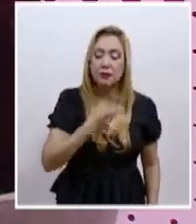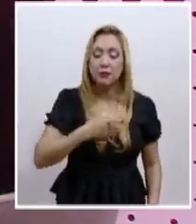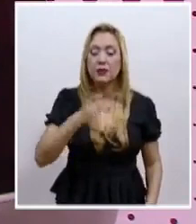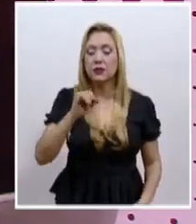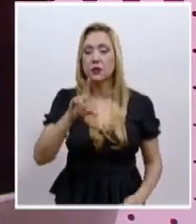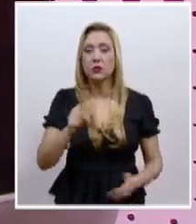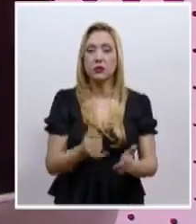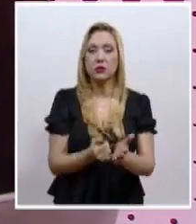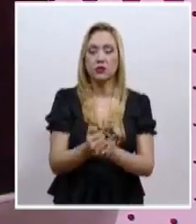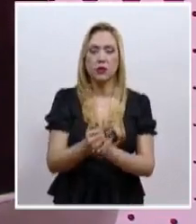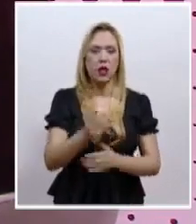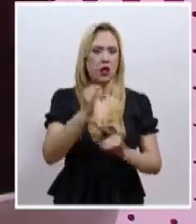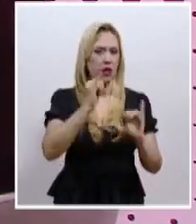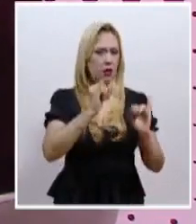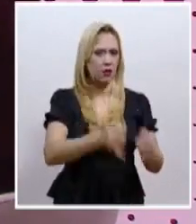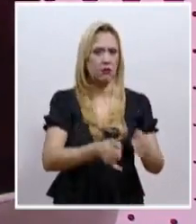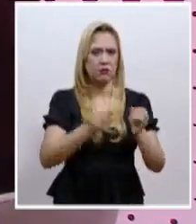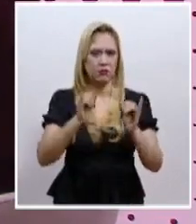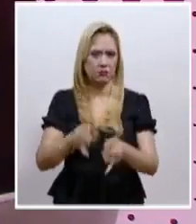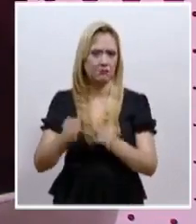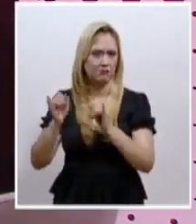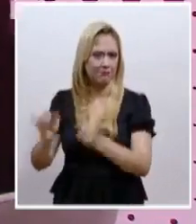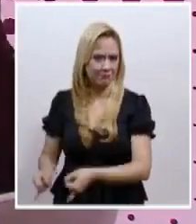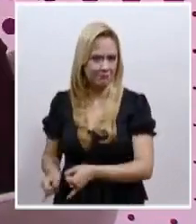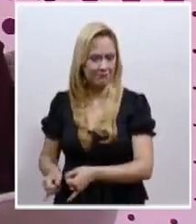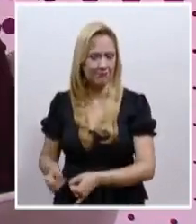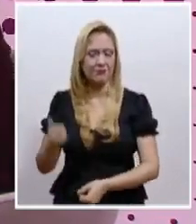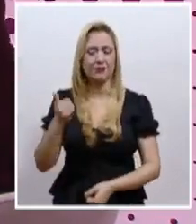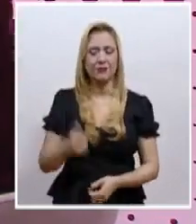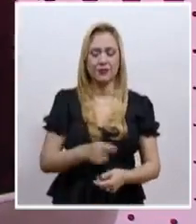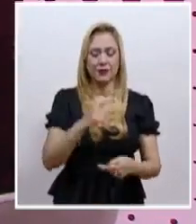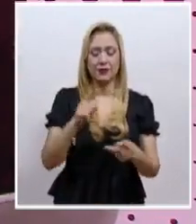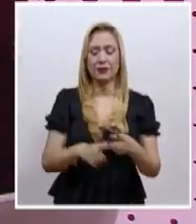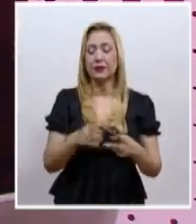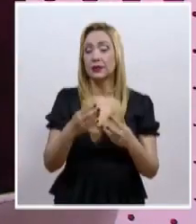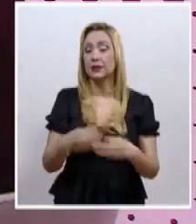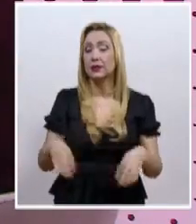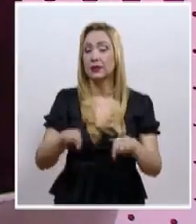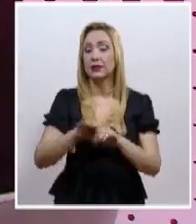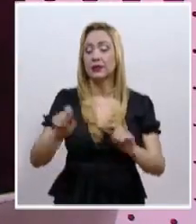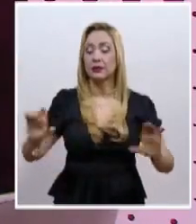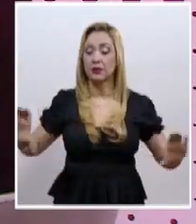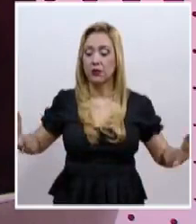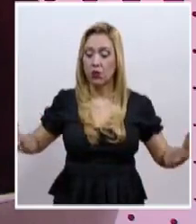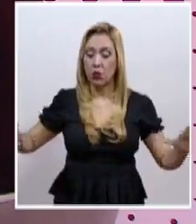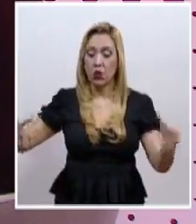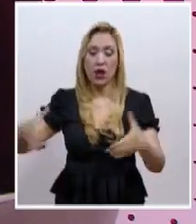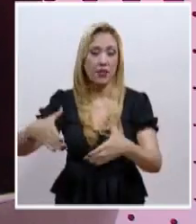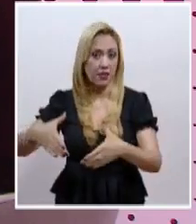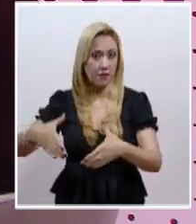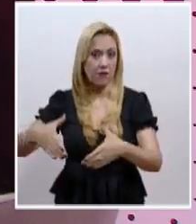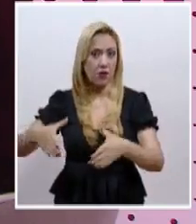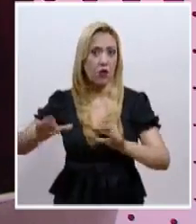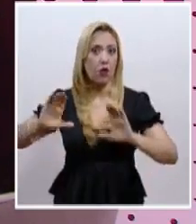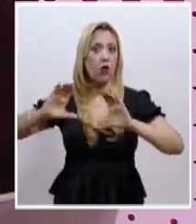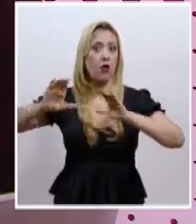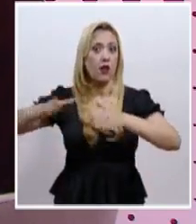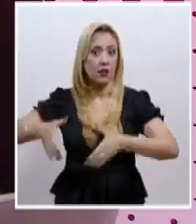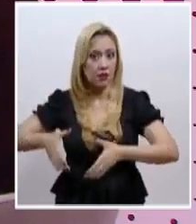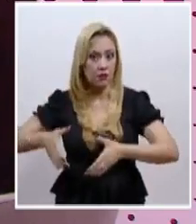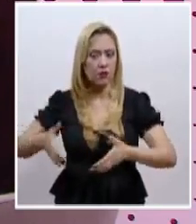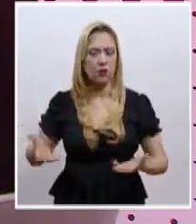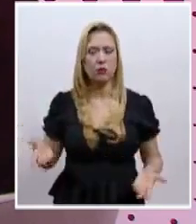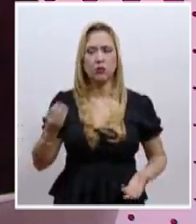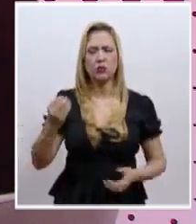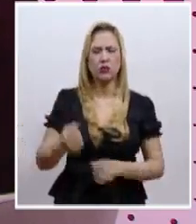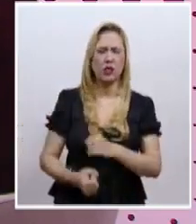en el lado individual. Y luego hay un aspecto muy importante que mencionar, que es el colectivo. Sabemos que este país por